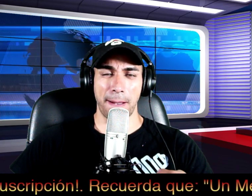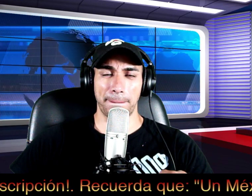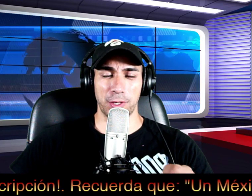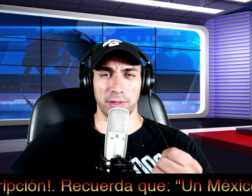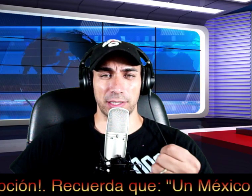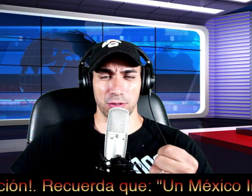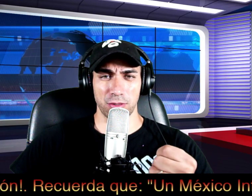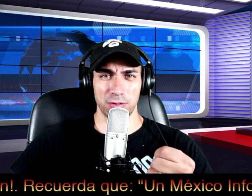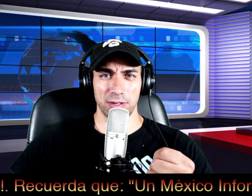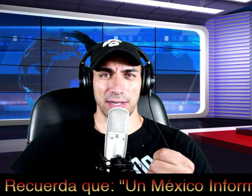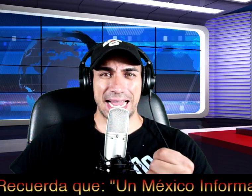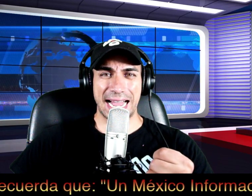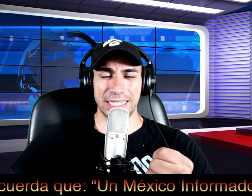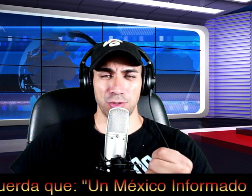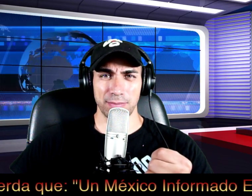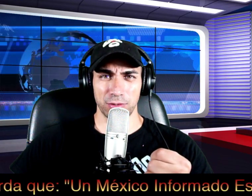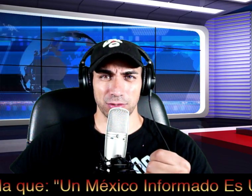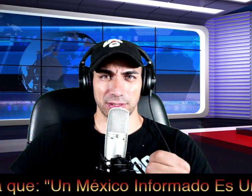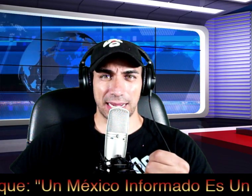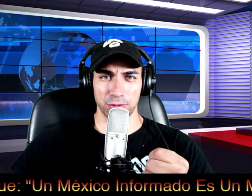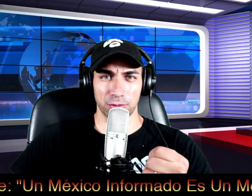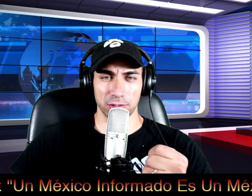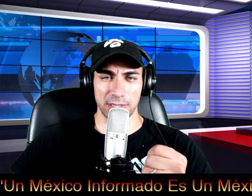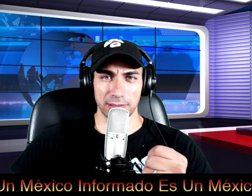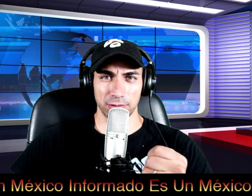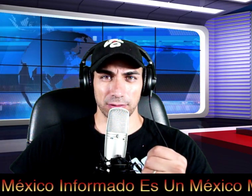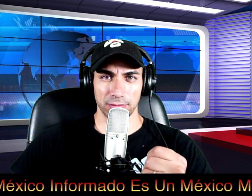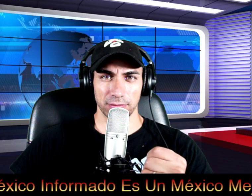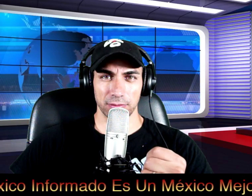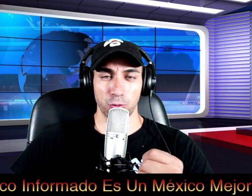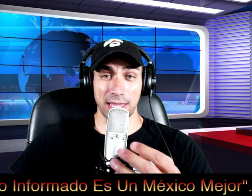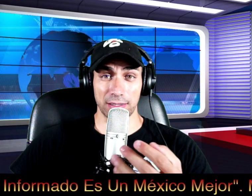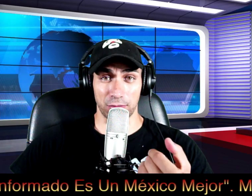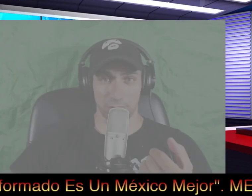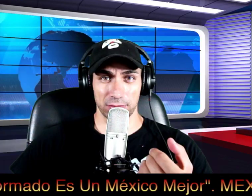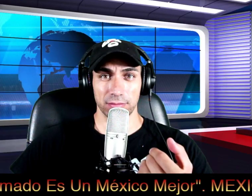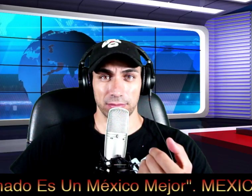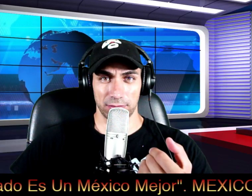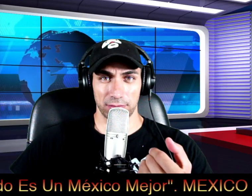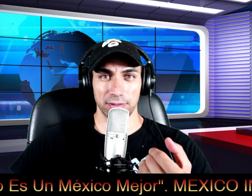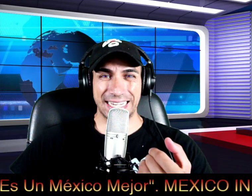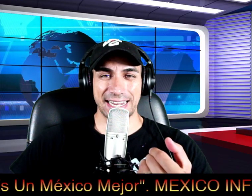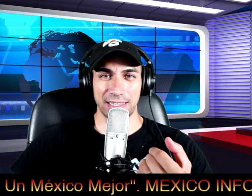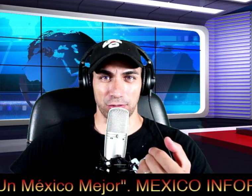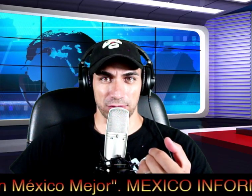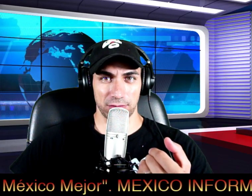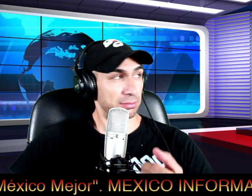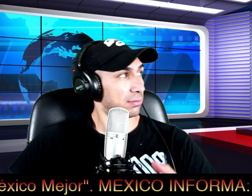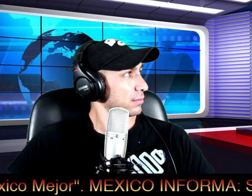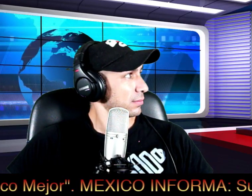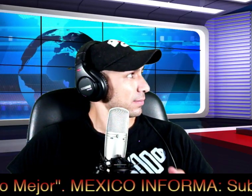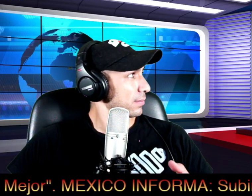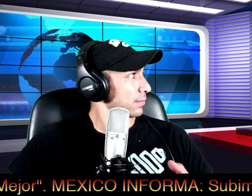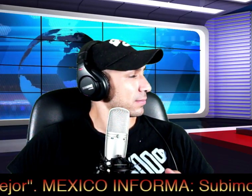país, pero sobre todo, ayudémonos a nosotros mismos cuidándonos y